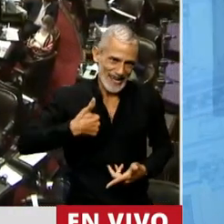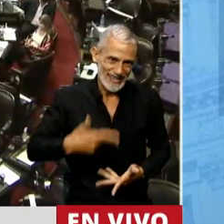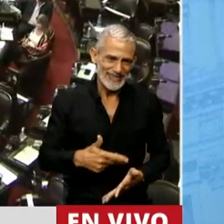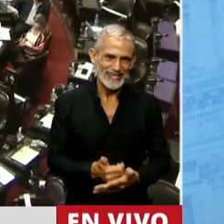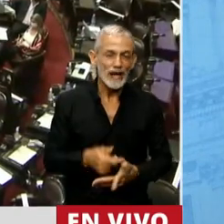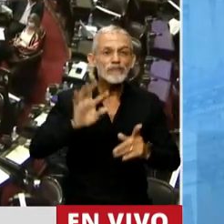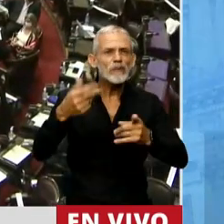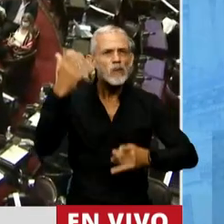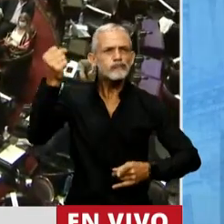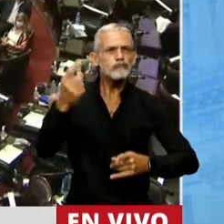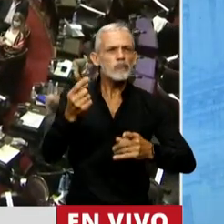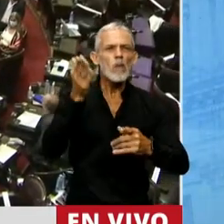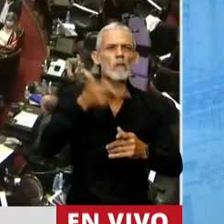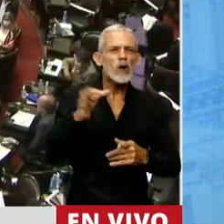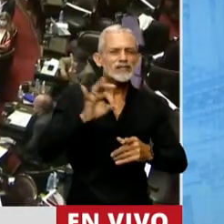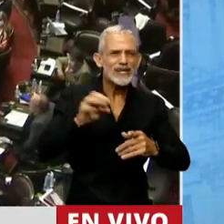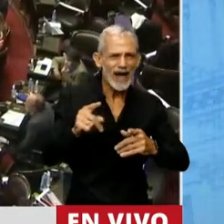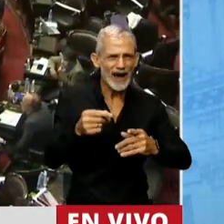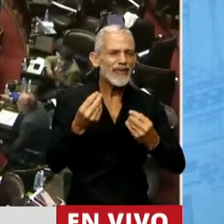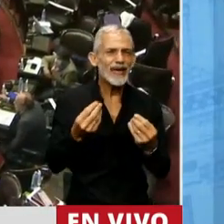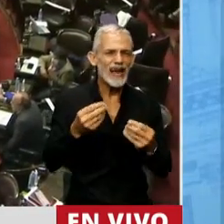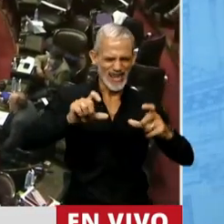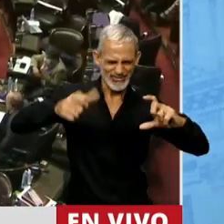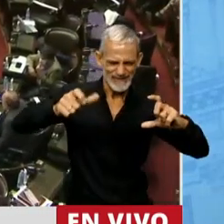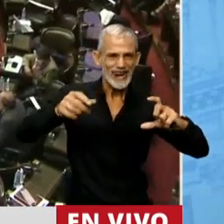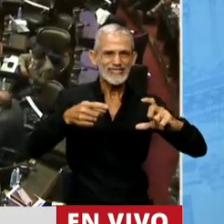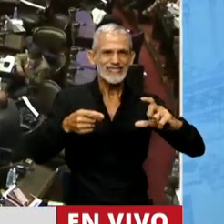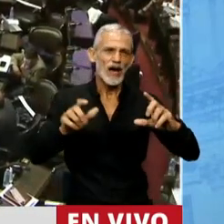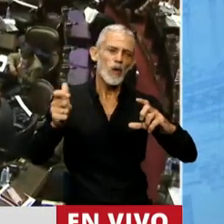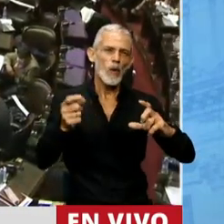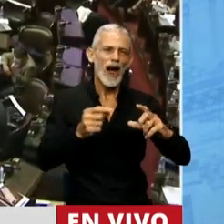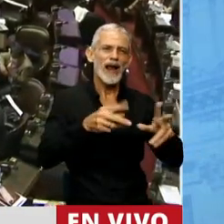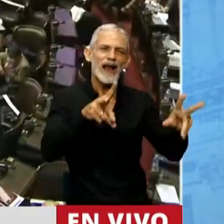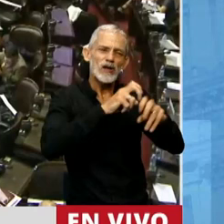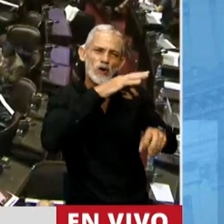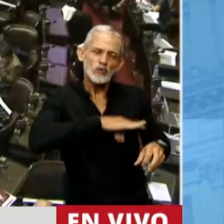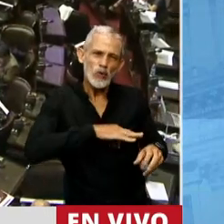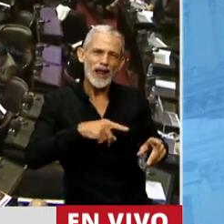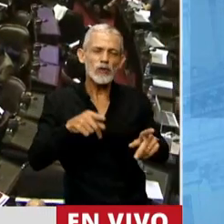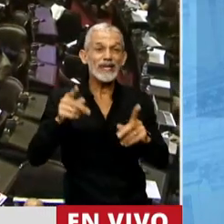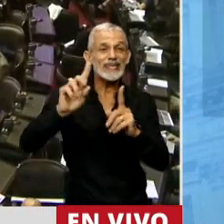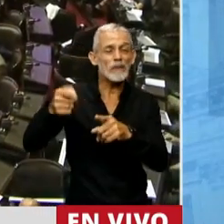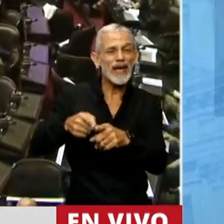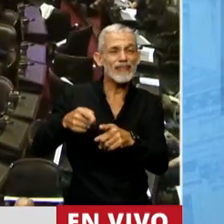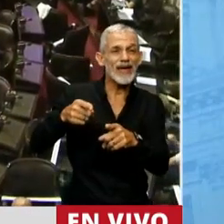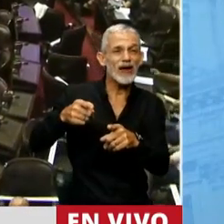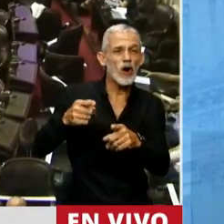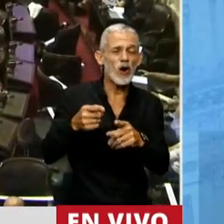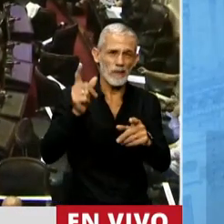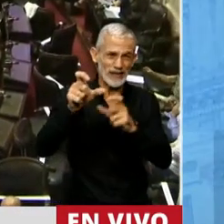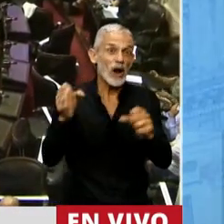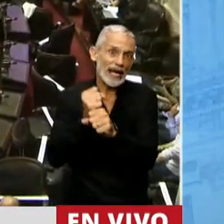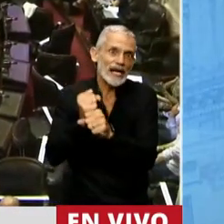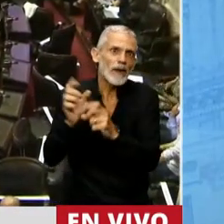Y logramos la tasa de sustitución, que es la diferencia entre los ingresos de los jubilados y los ingresos de los